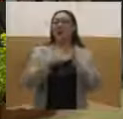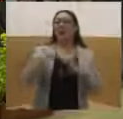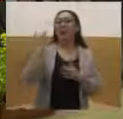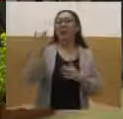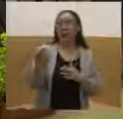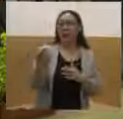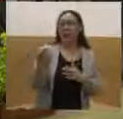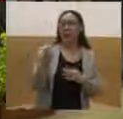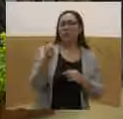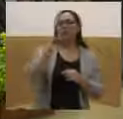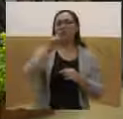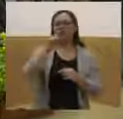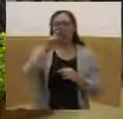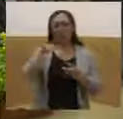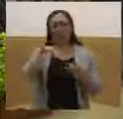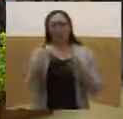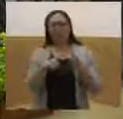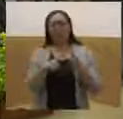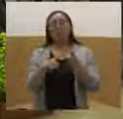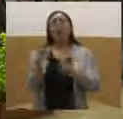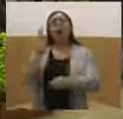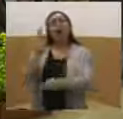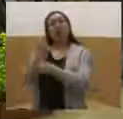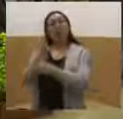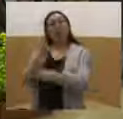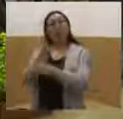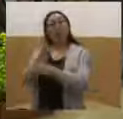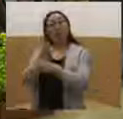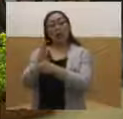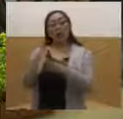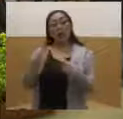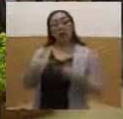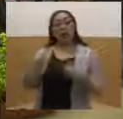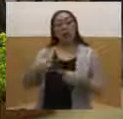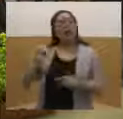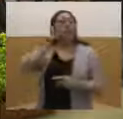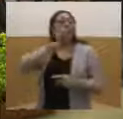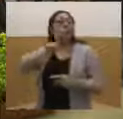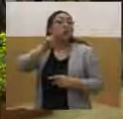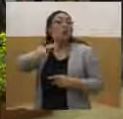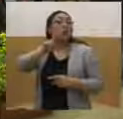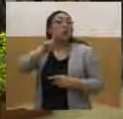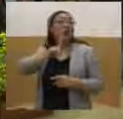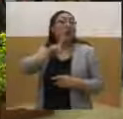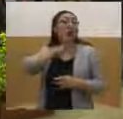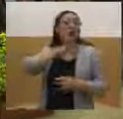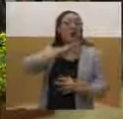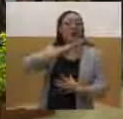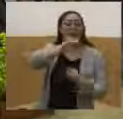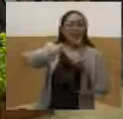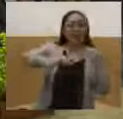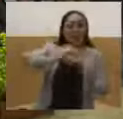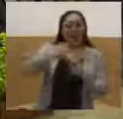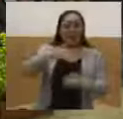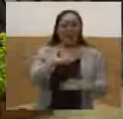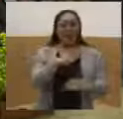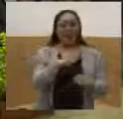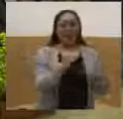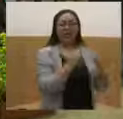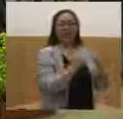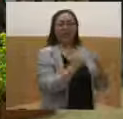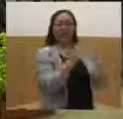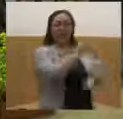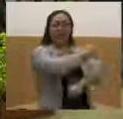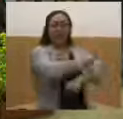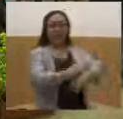el hacinamiento y proteger a víctimas, mujeres de la violencia familiar. 2.1 millones